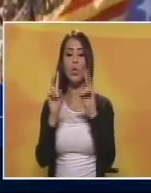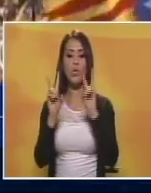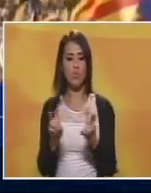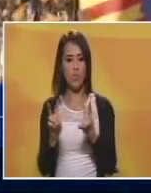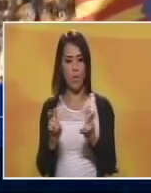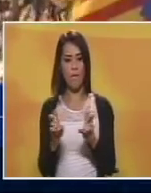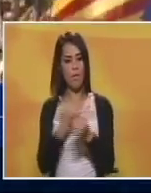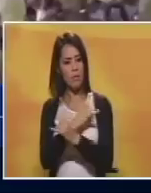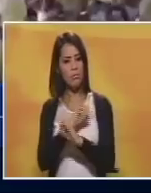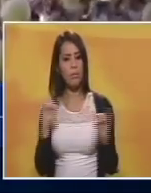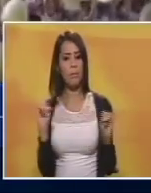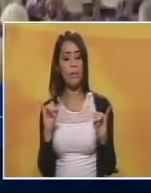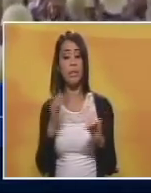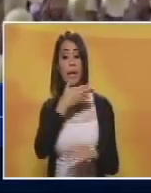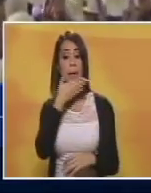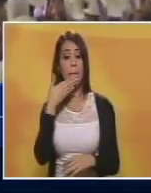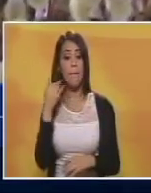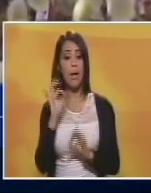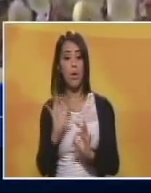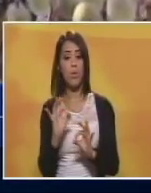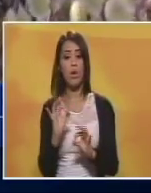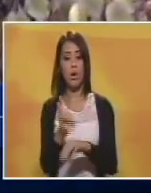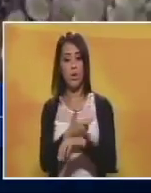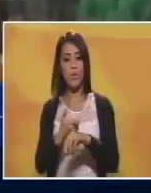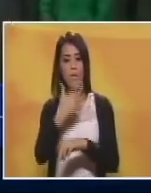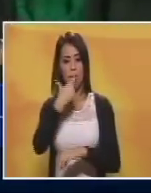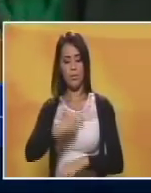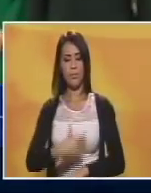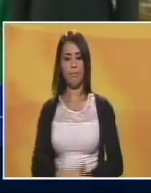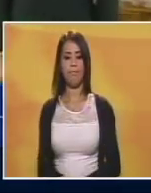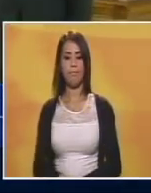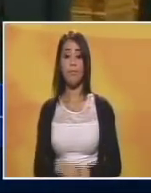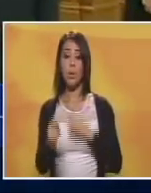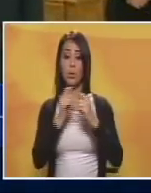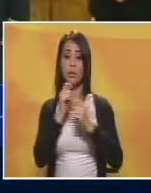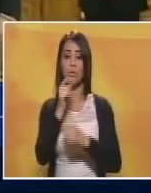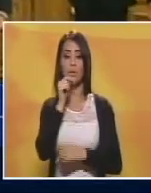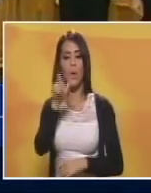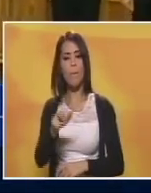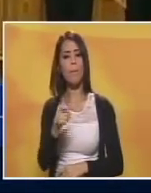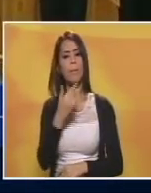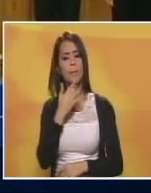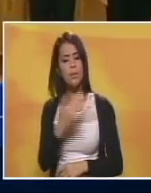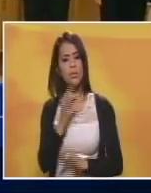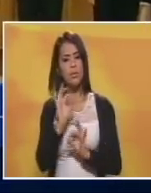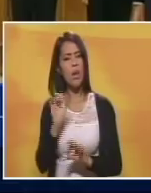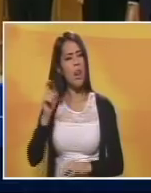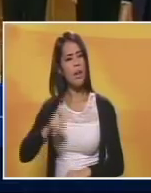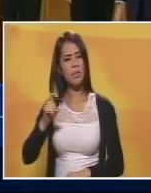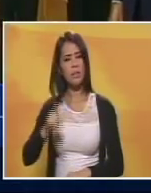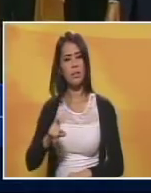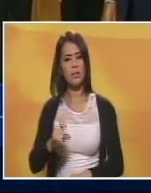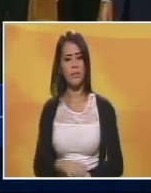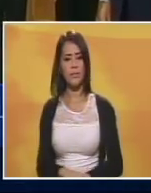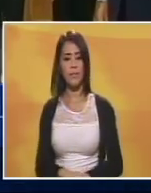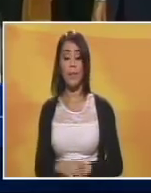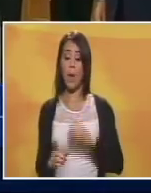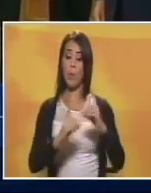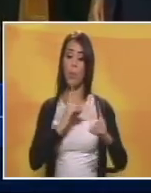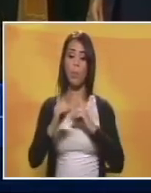de autonomía y mejora de su autogobierno. En una entrevista, el mandatario insistió en la necesidad de mantener el